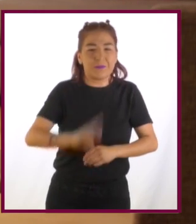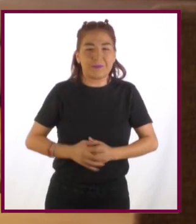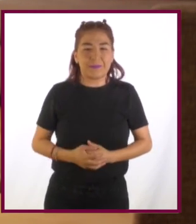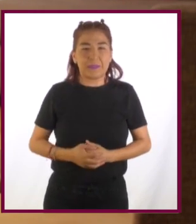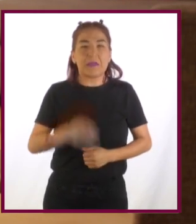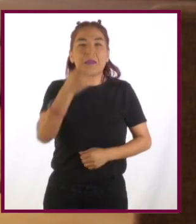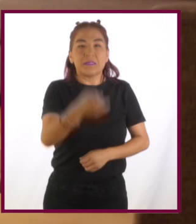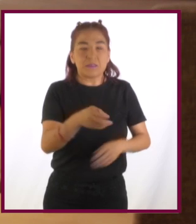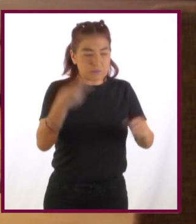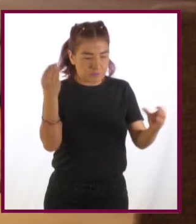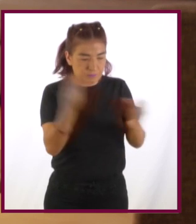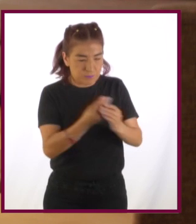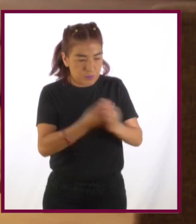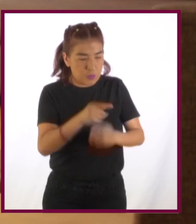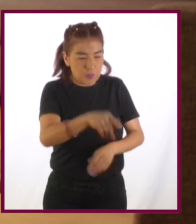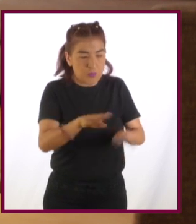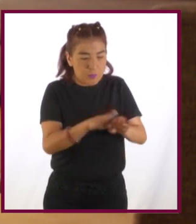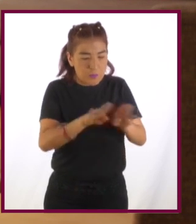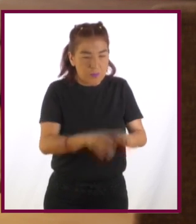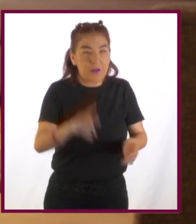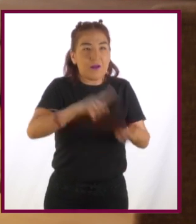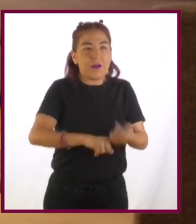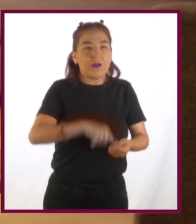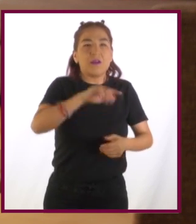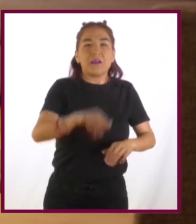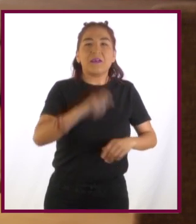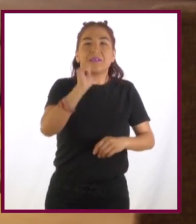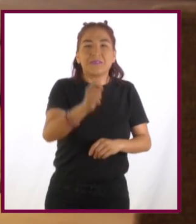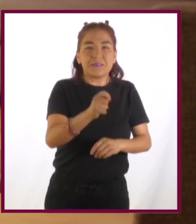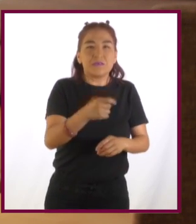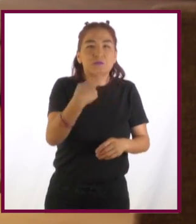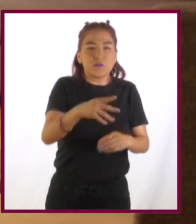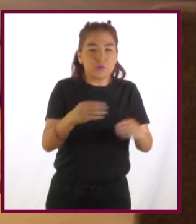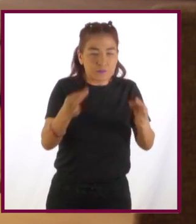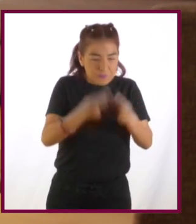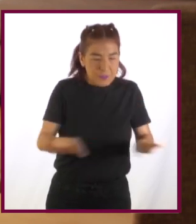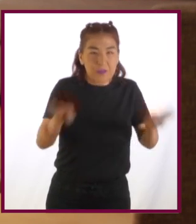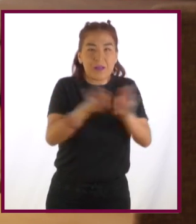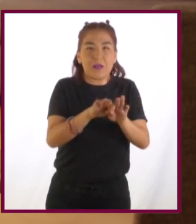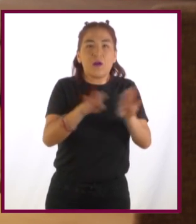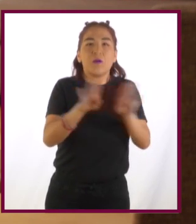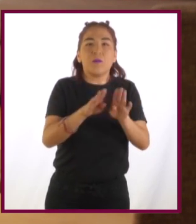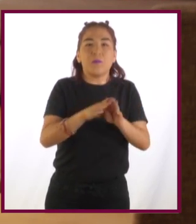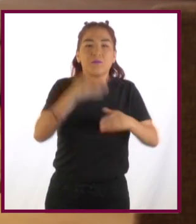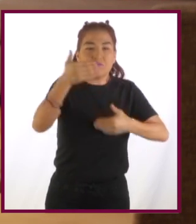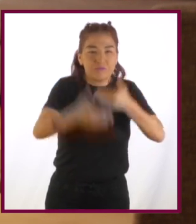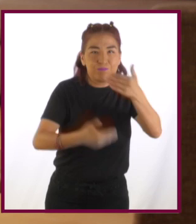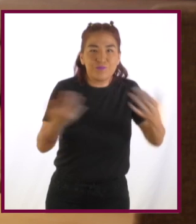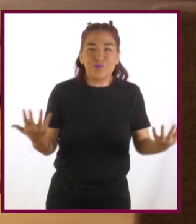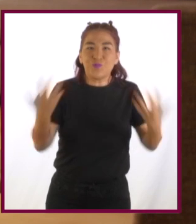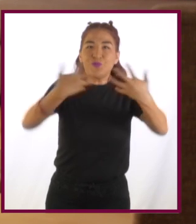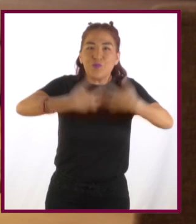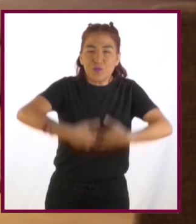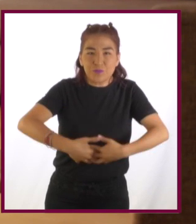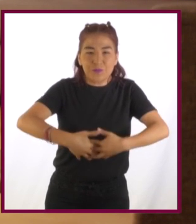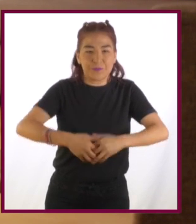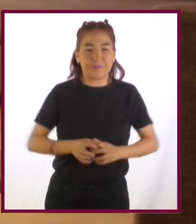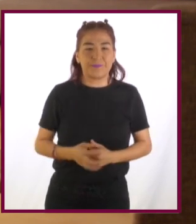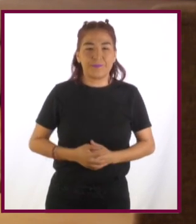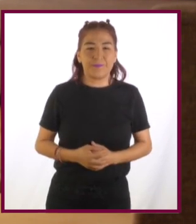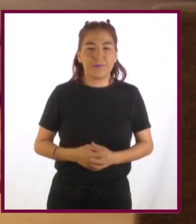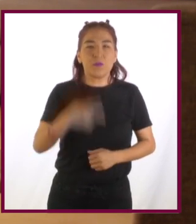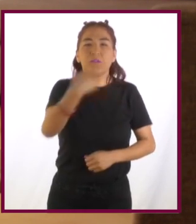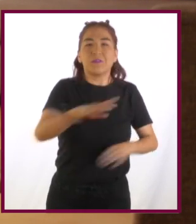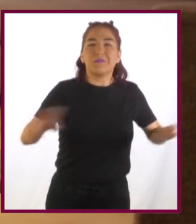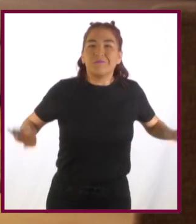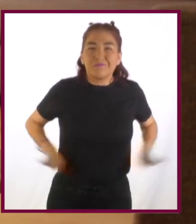se hacen esos estudios. Hay otra propiedad que no he mencionado, que es el límite de fluencia. Que